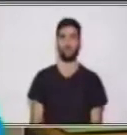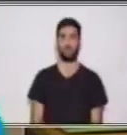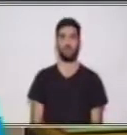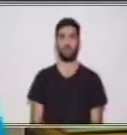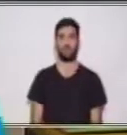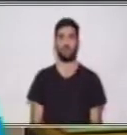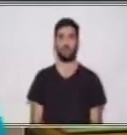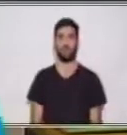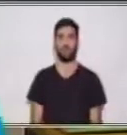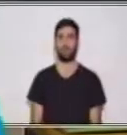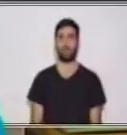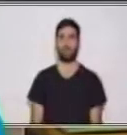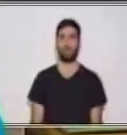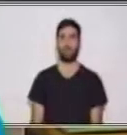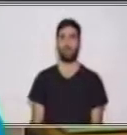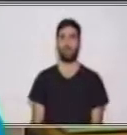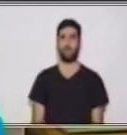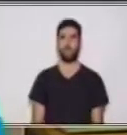rectángulo.